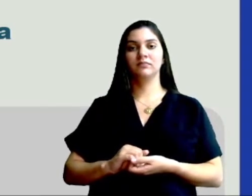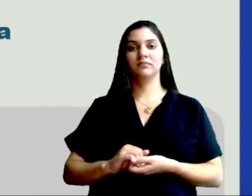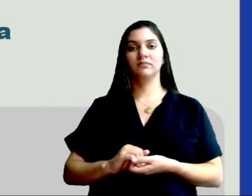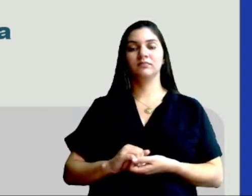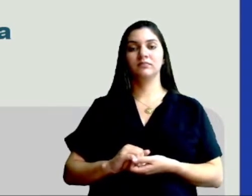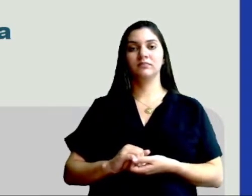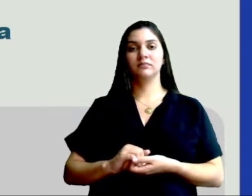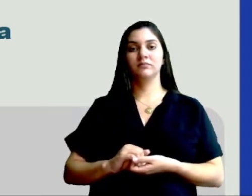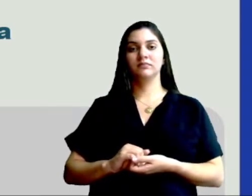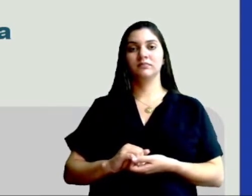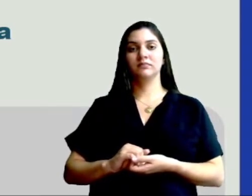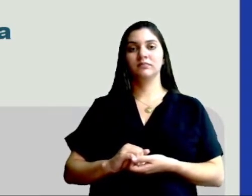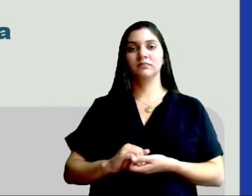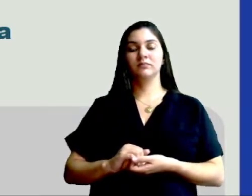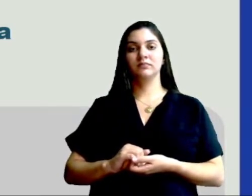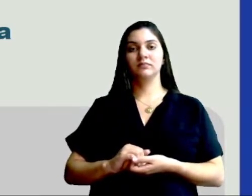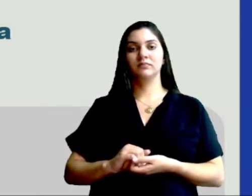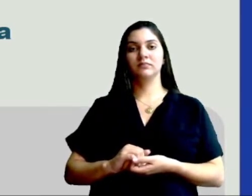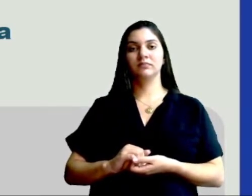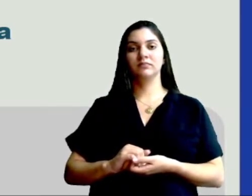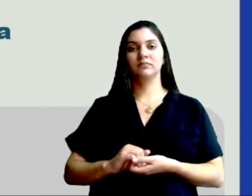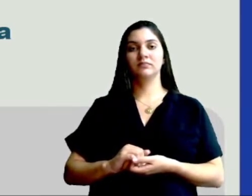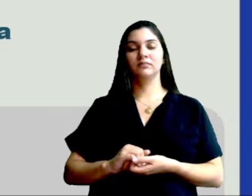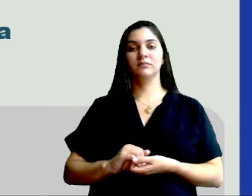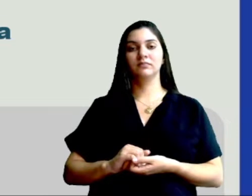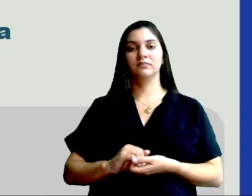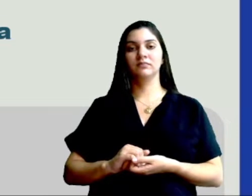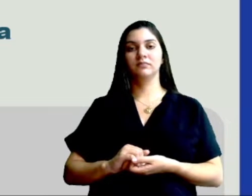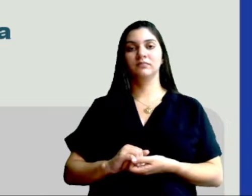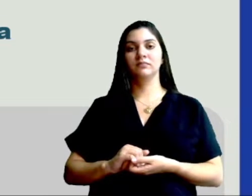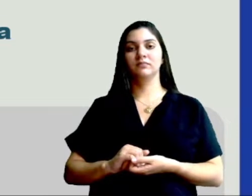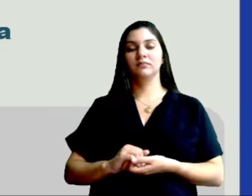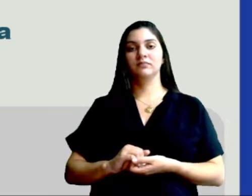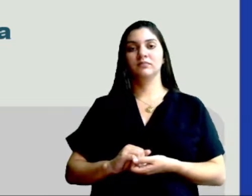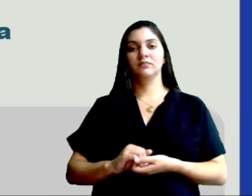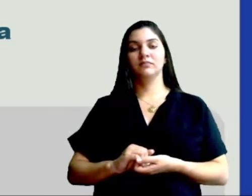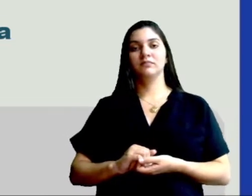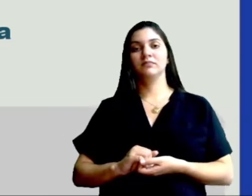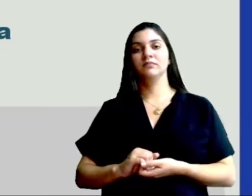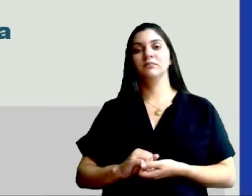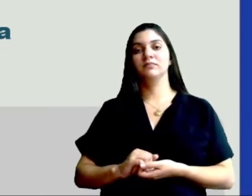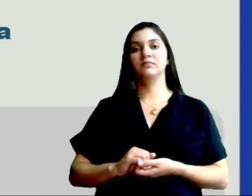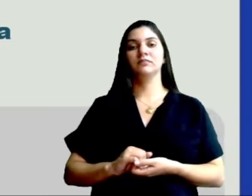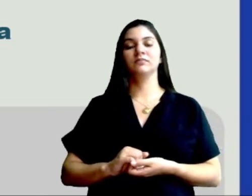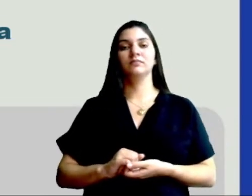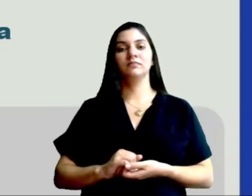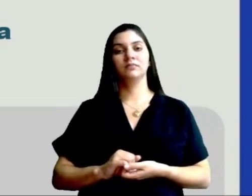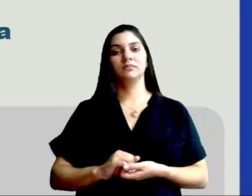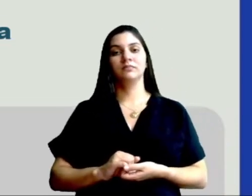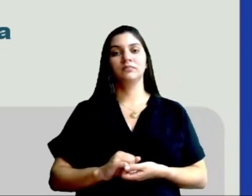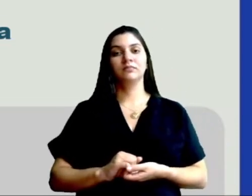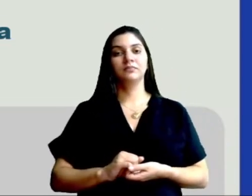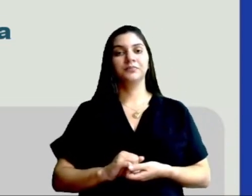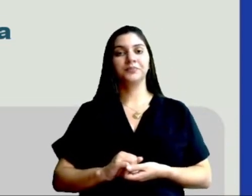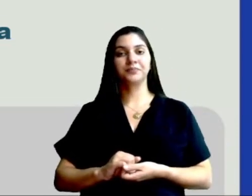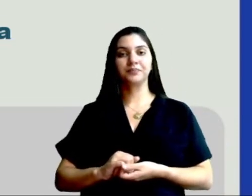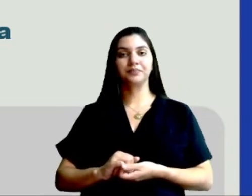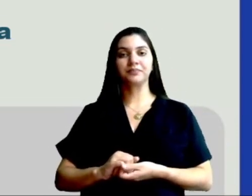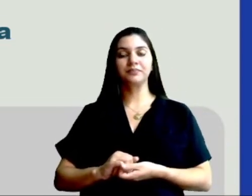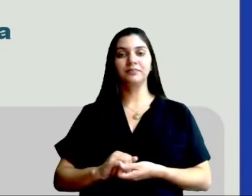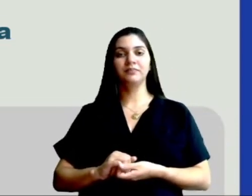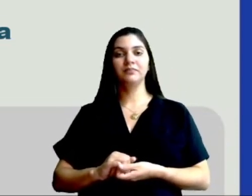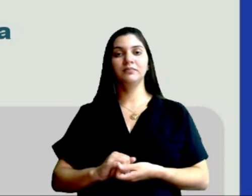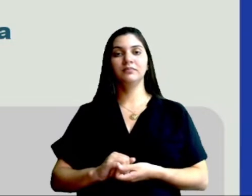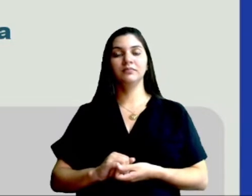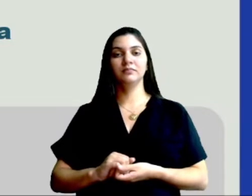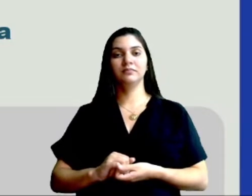y dudo que me cansara alguna vez del campo. La tranquilidad del día y las noches estrelladas.